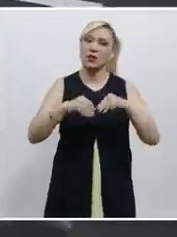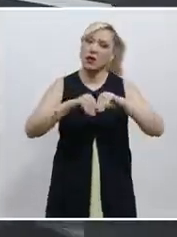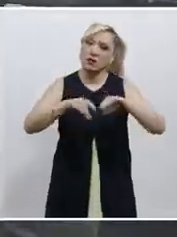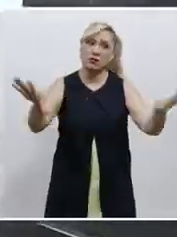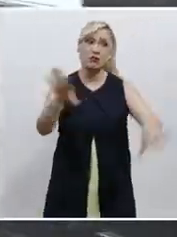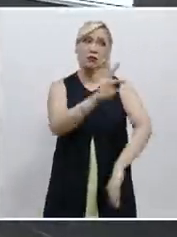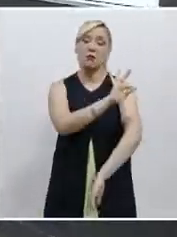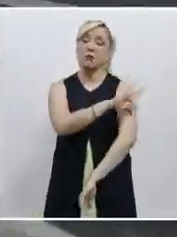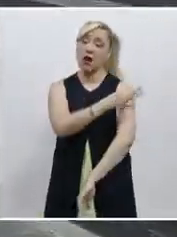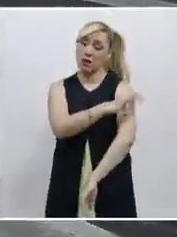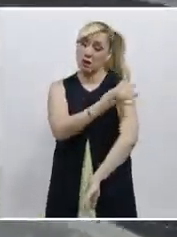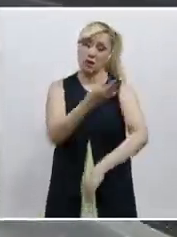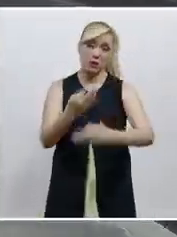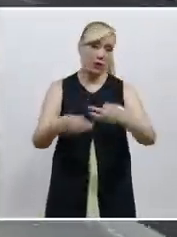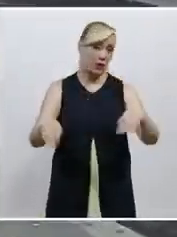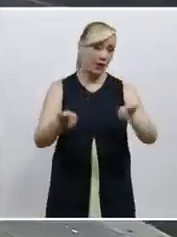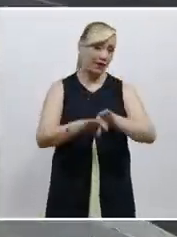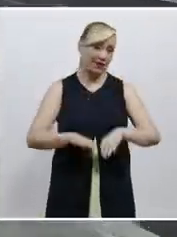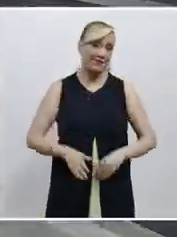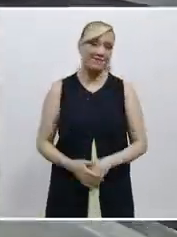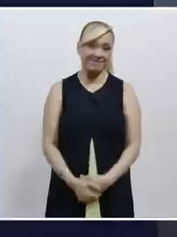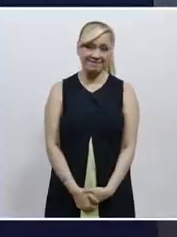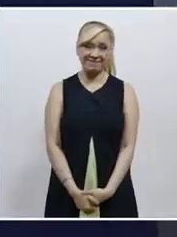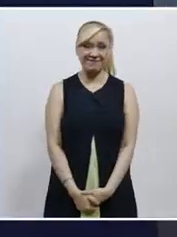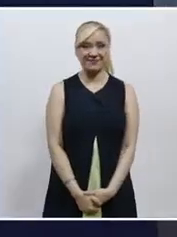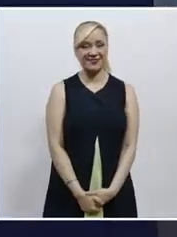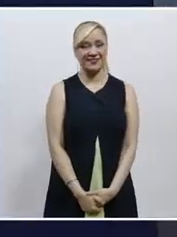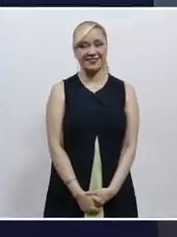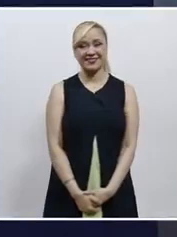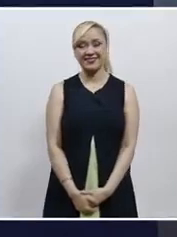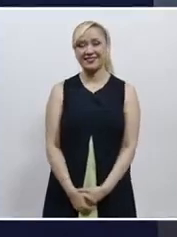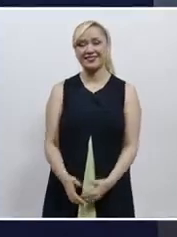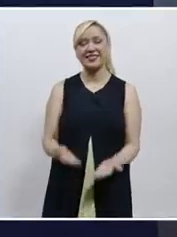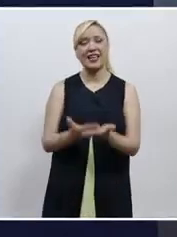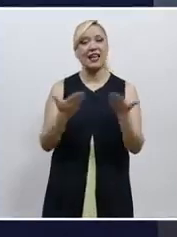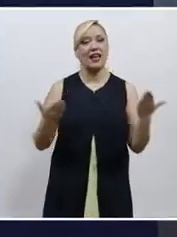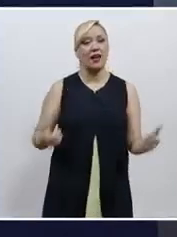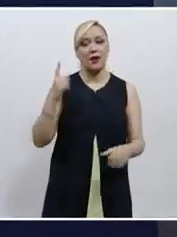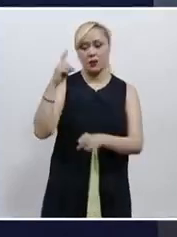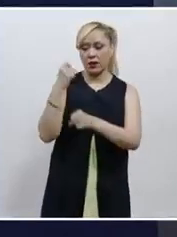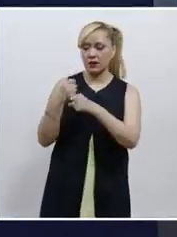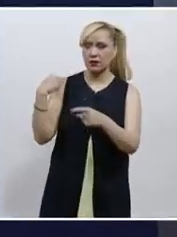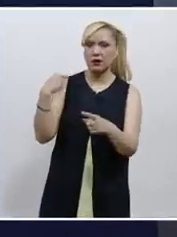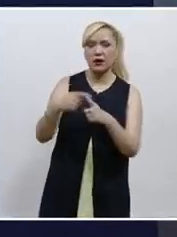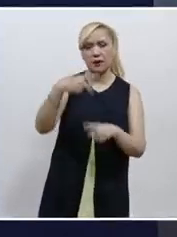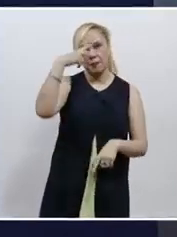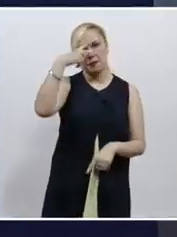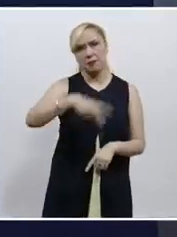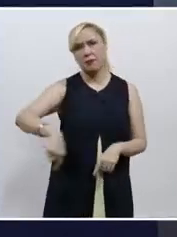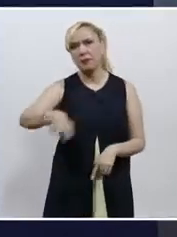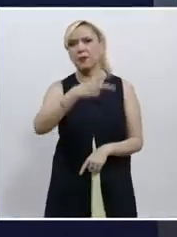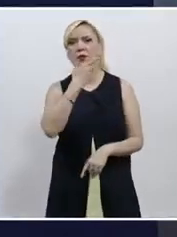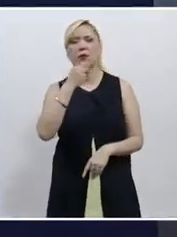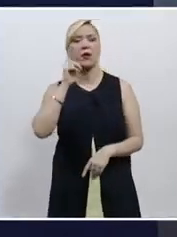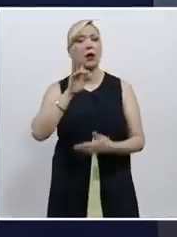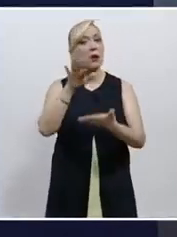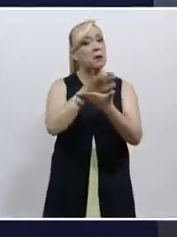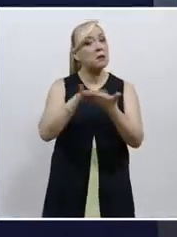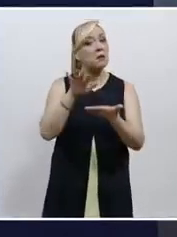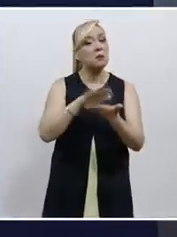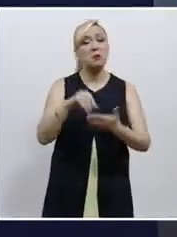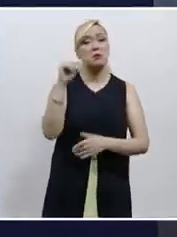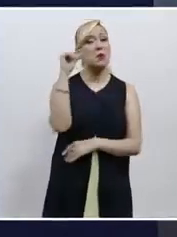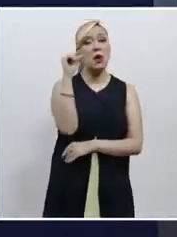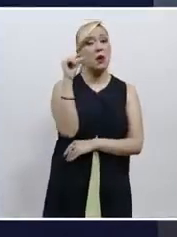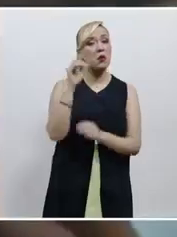Poder Informativo, Lilian Moreno. Y en el último año, las y los mexicanos leyeron menos, pues el promedio